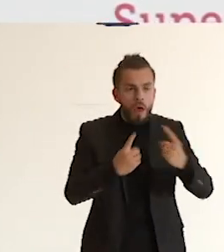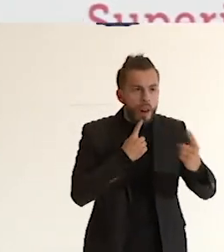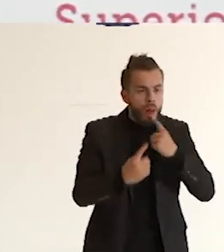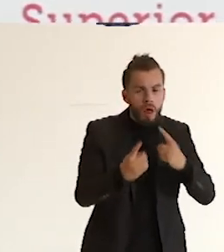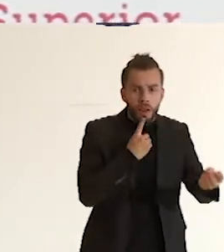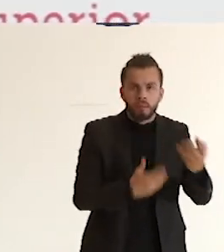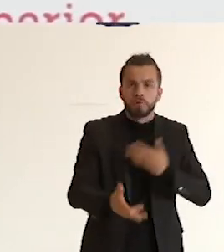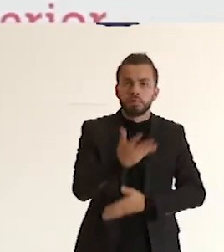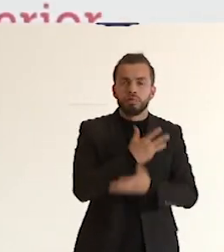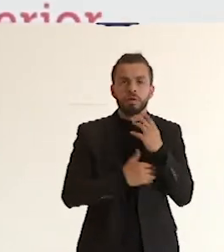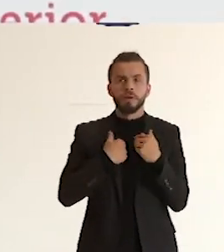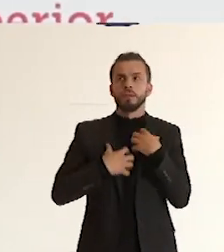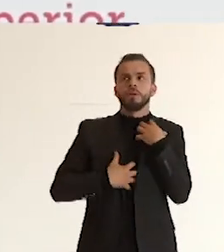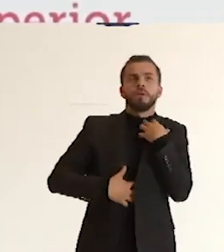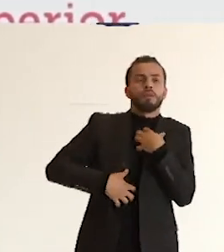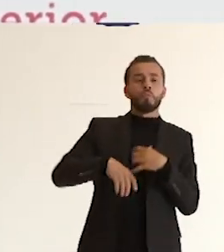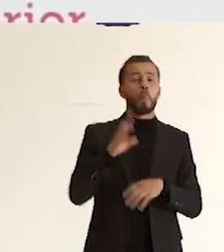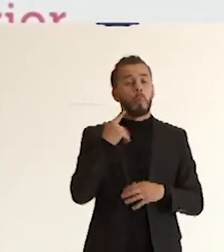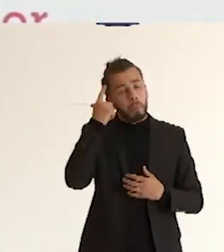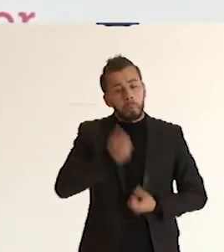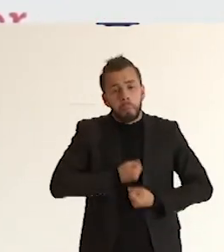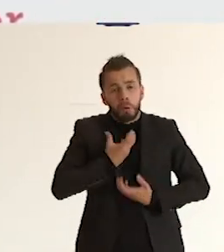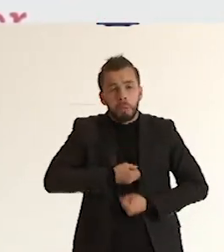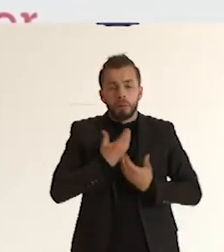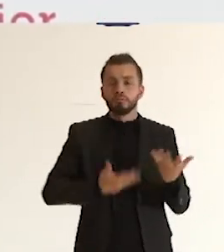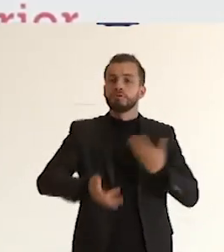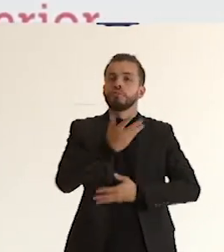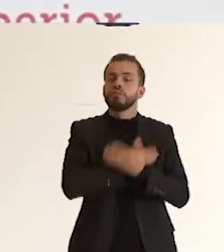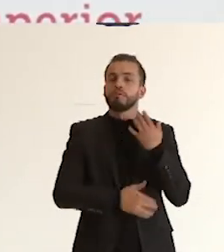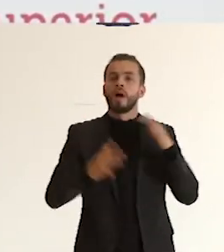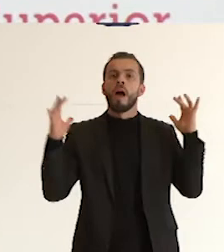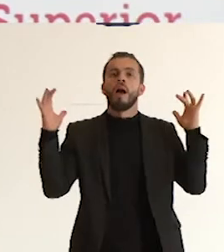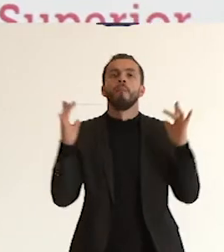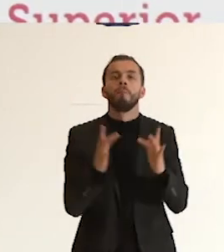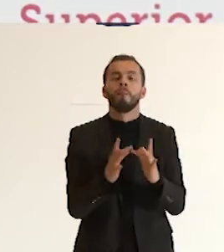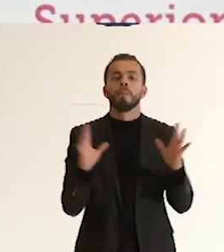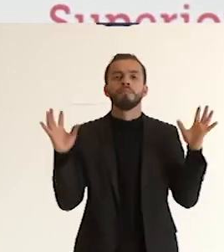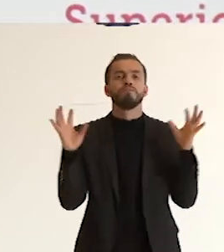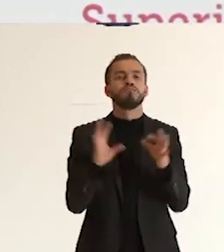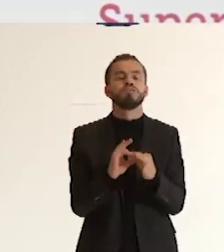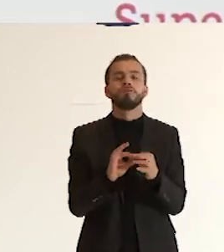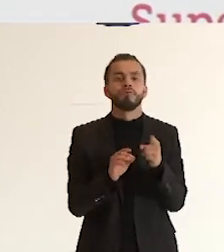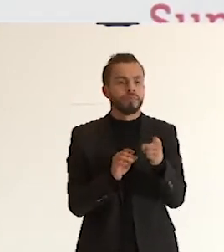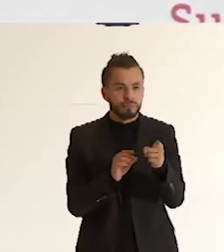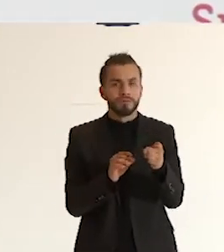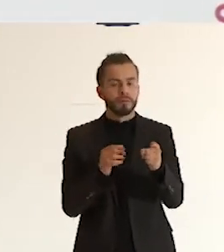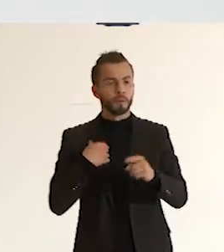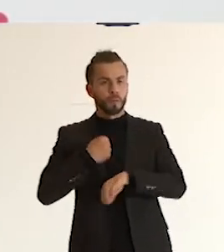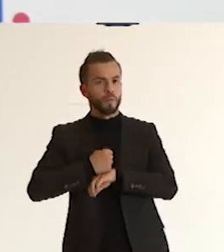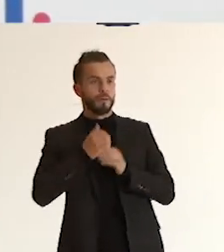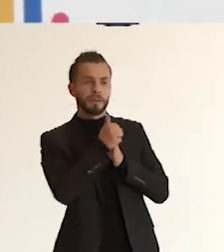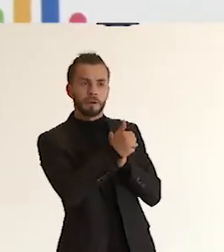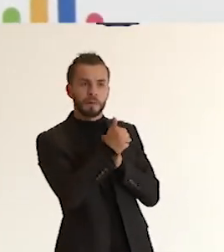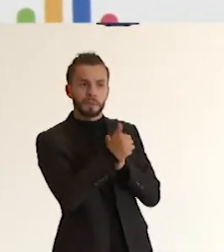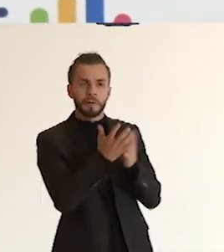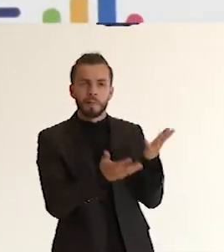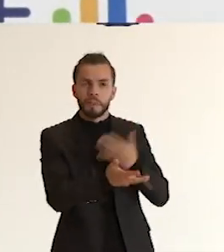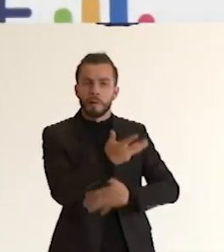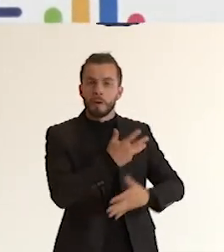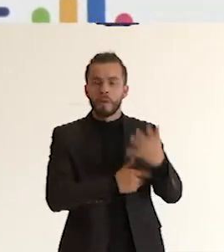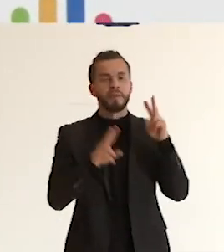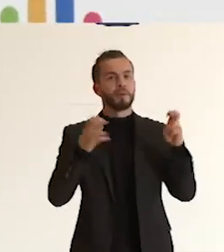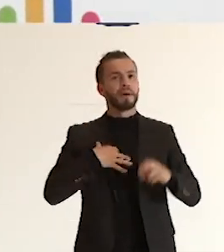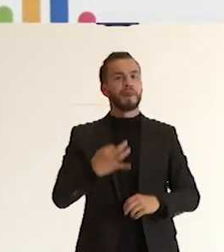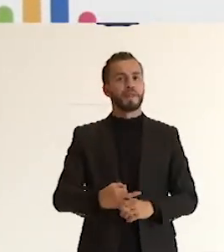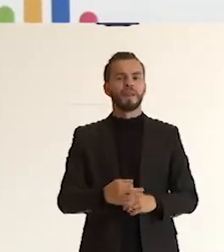desprevenido espontáneo sobre el tema pero al mismo tiempo orientado desde nuestro conocimiento y otros talleres que hemos